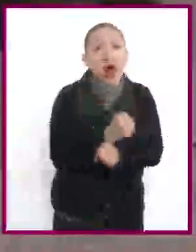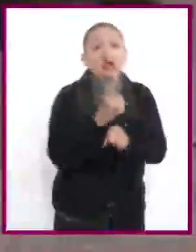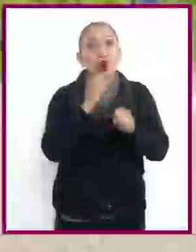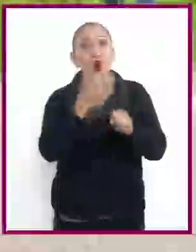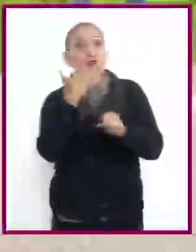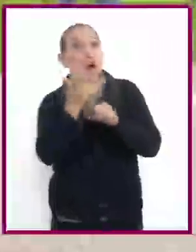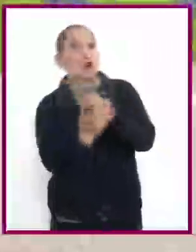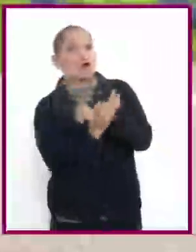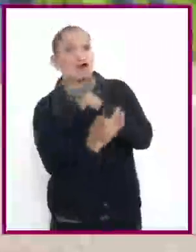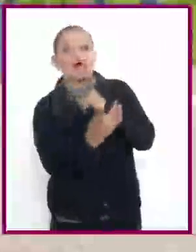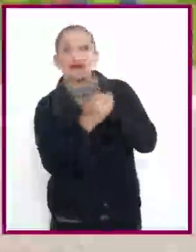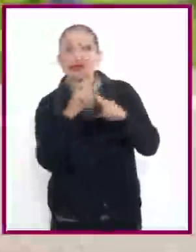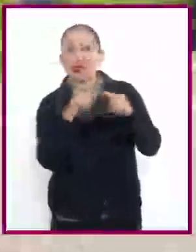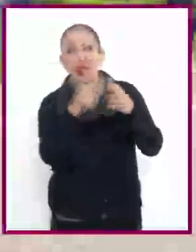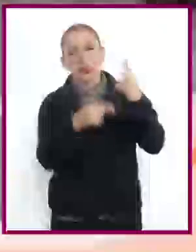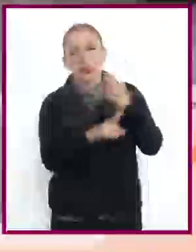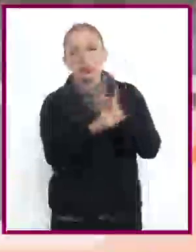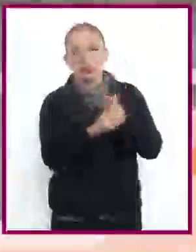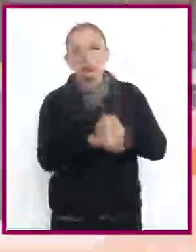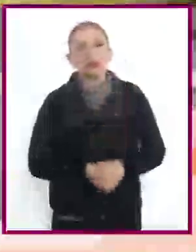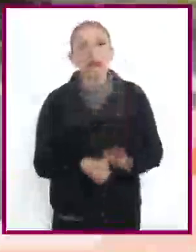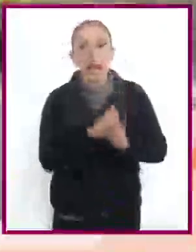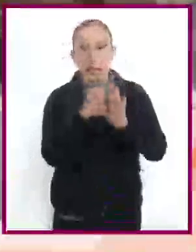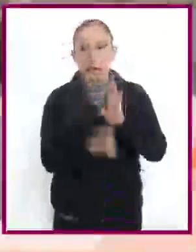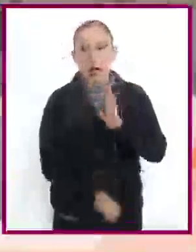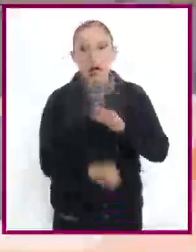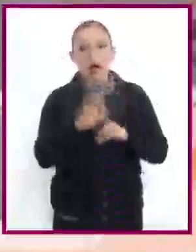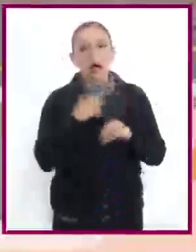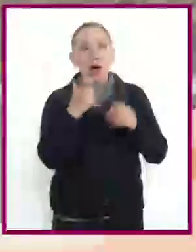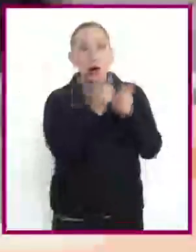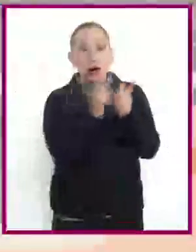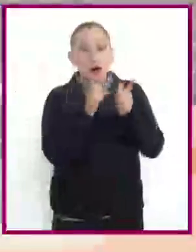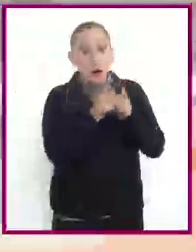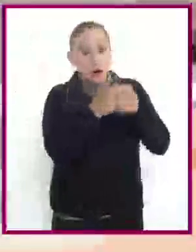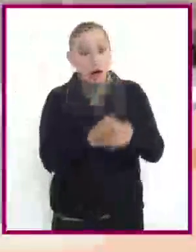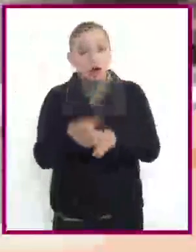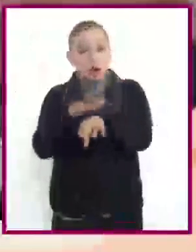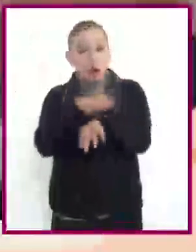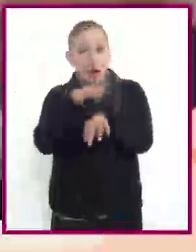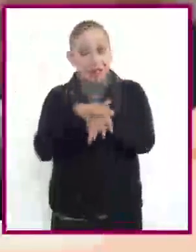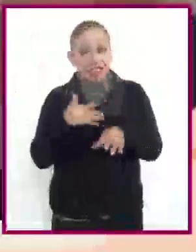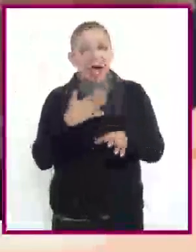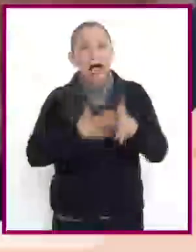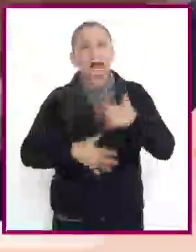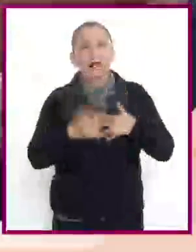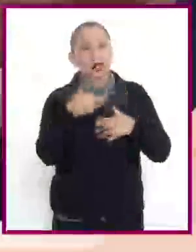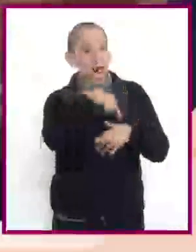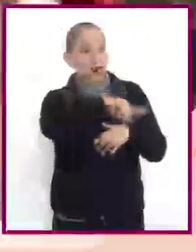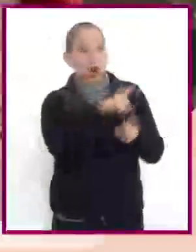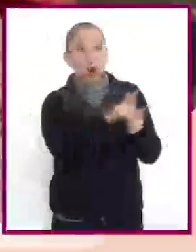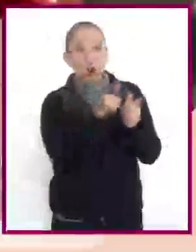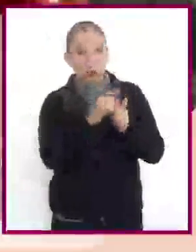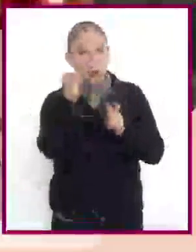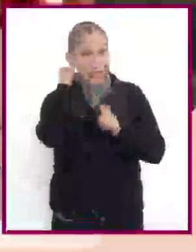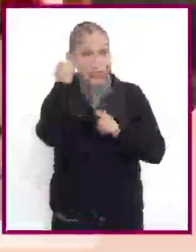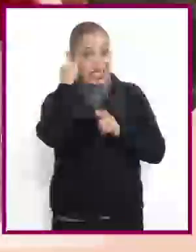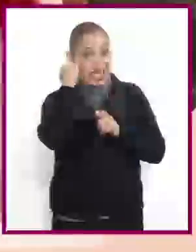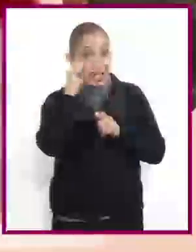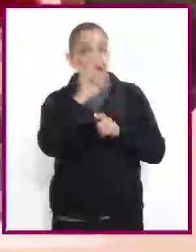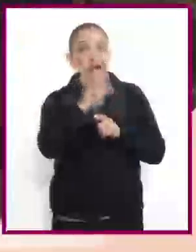residencia, temporal o permanente motivado por factores como la falta de empleos o de educación, para mejorar la calidad de